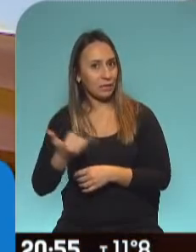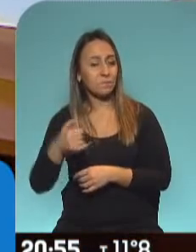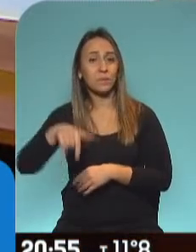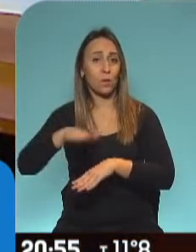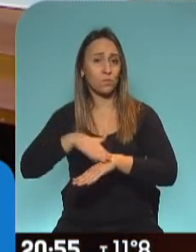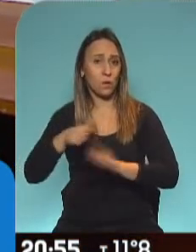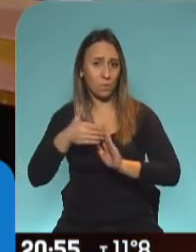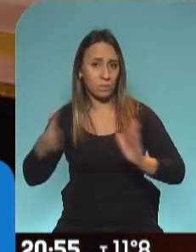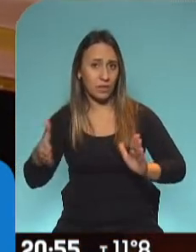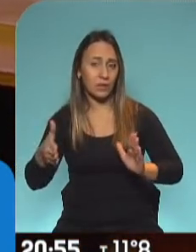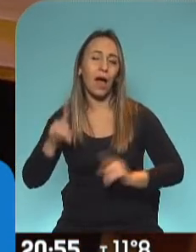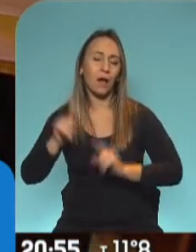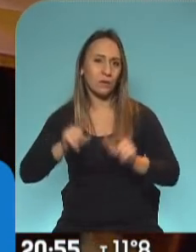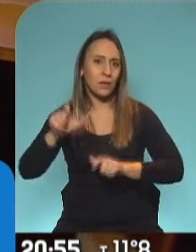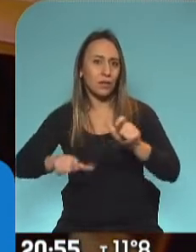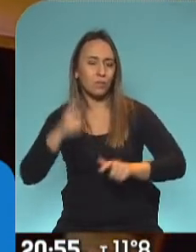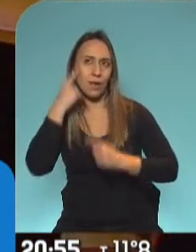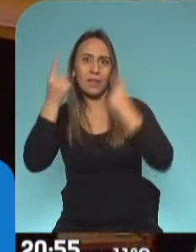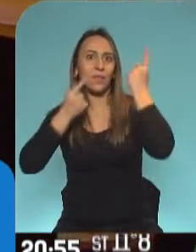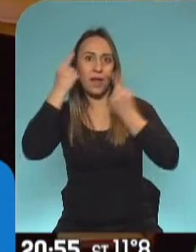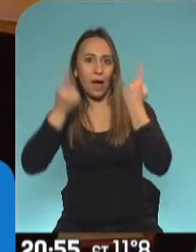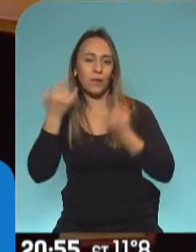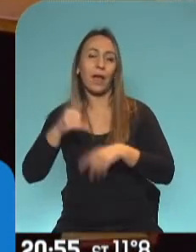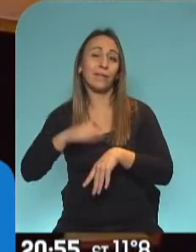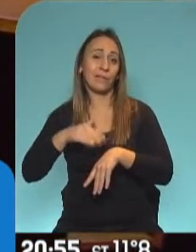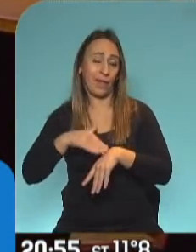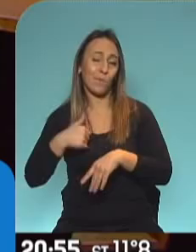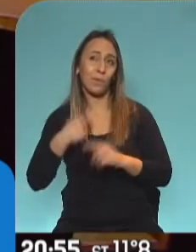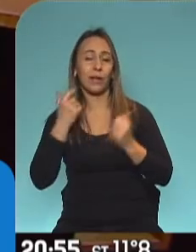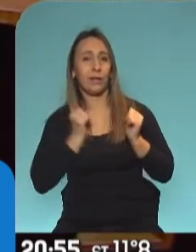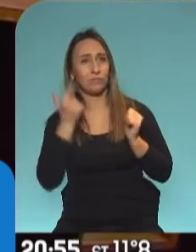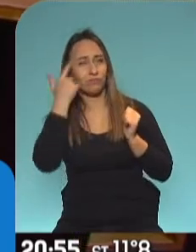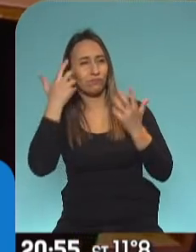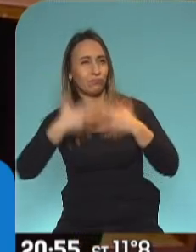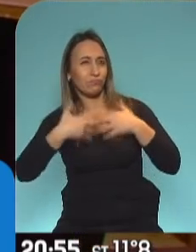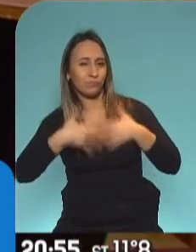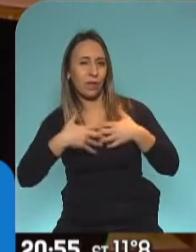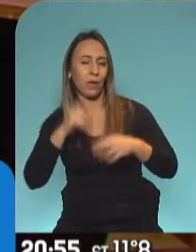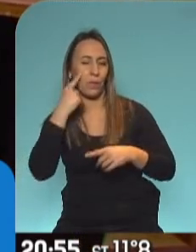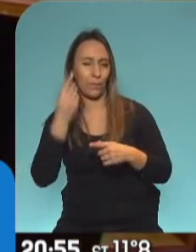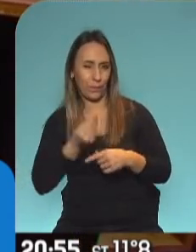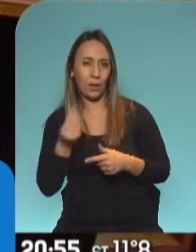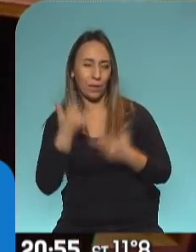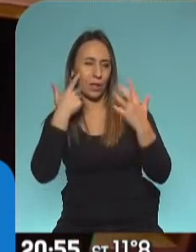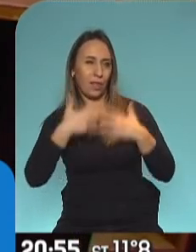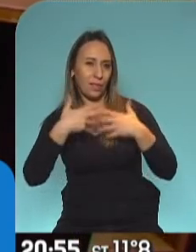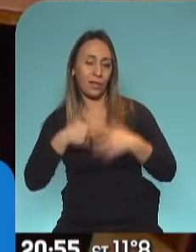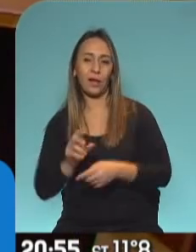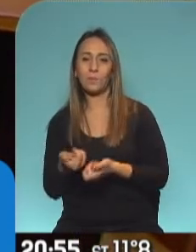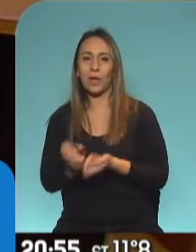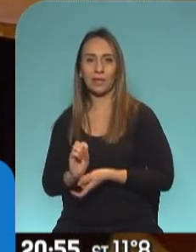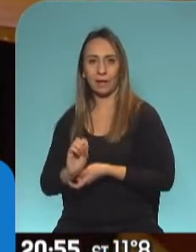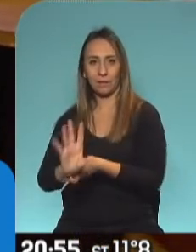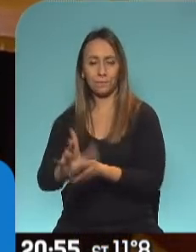tiempo donde se ponen creativos, imagino porque tienen más tiempo, los malintencionados que por allí o mandan un mensaje diciendo que son de ANSES